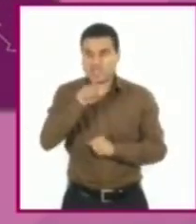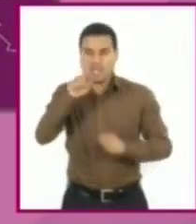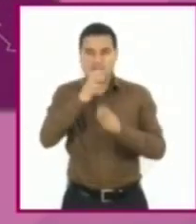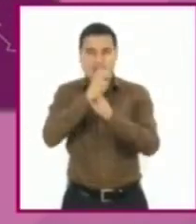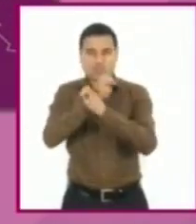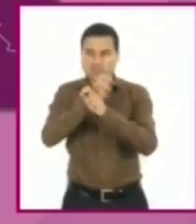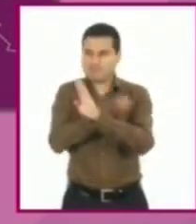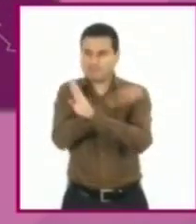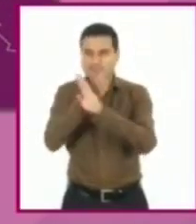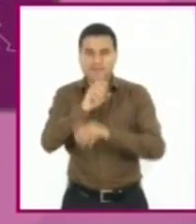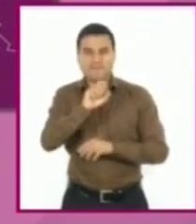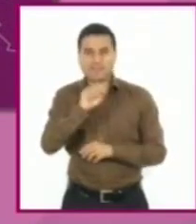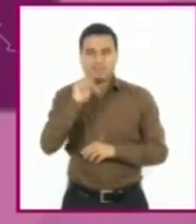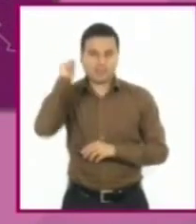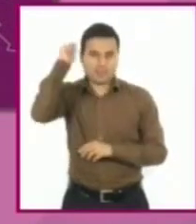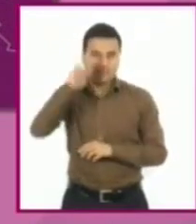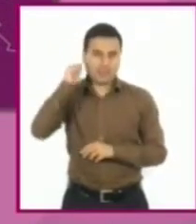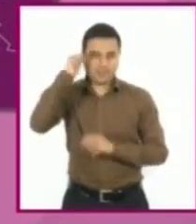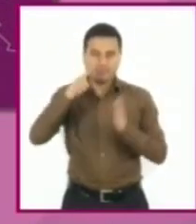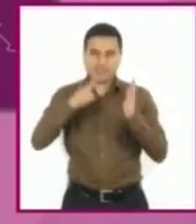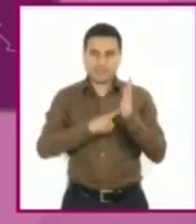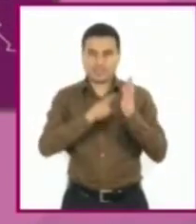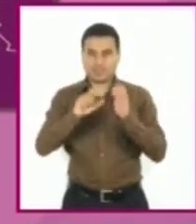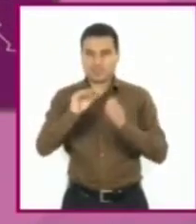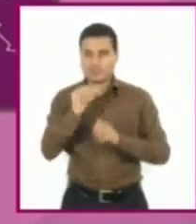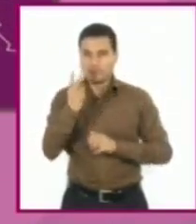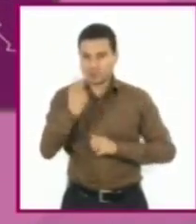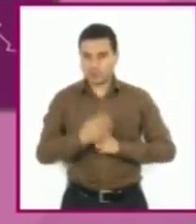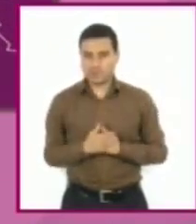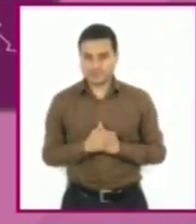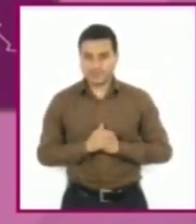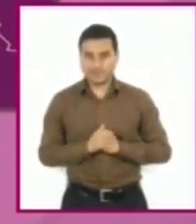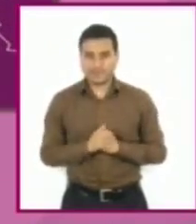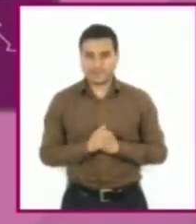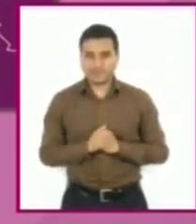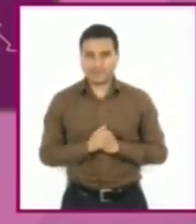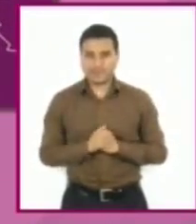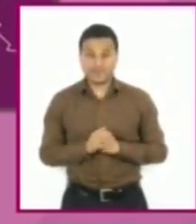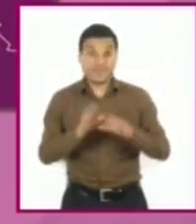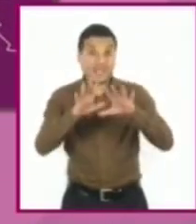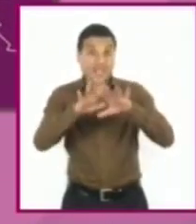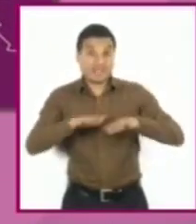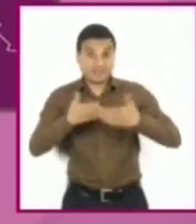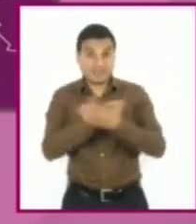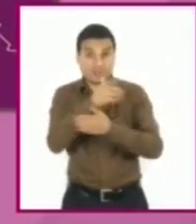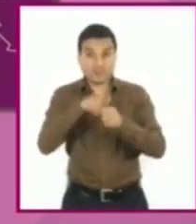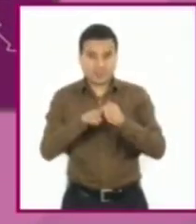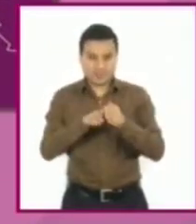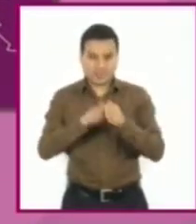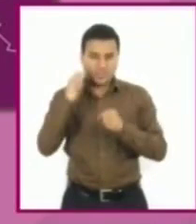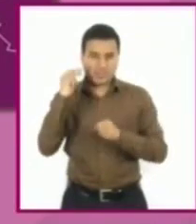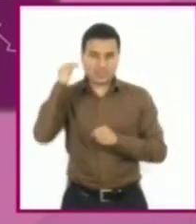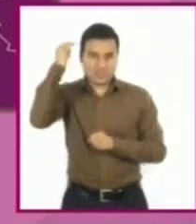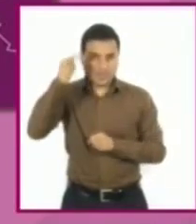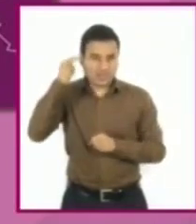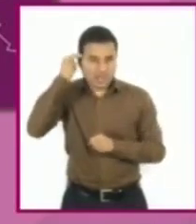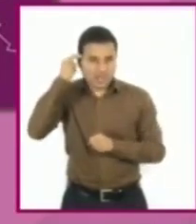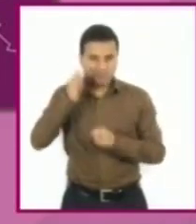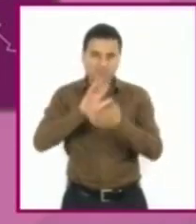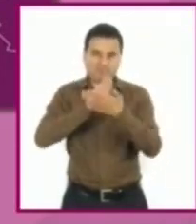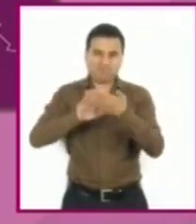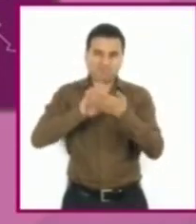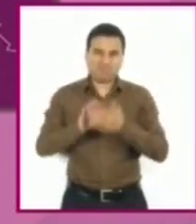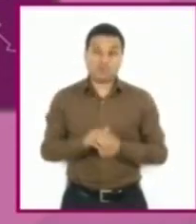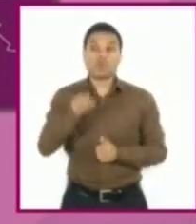el 20 de abril de 1792. Aunque la Asamblea había perdonado al rey Luis XVI a cambio de que jurara